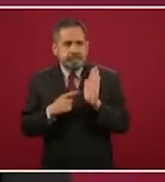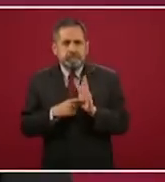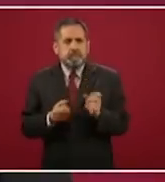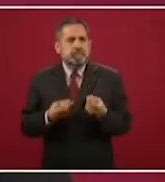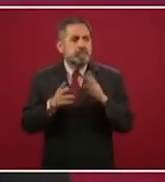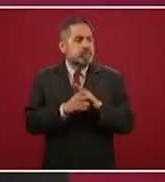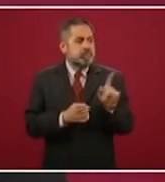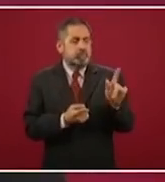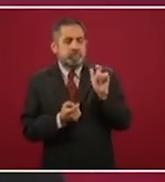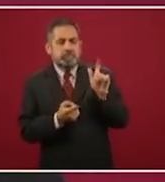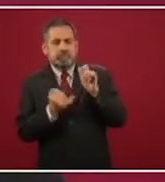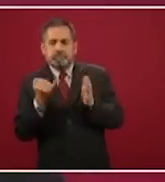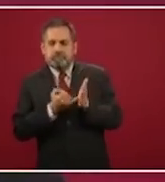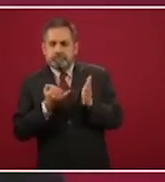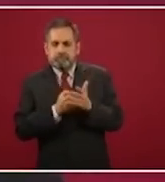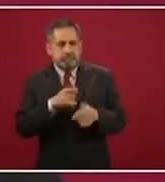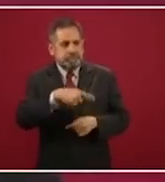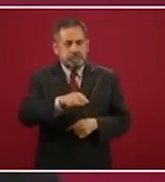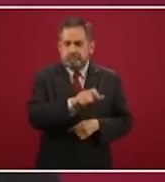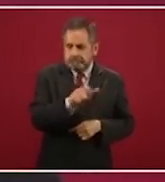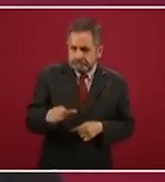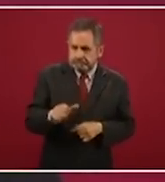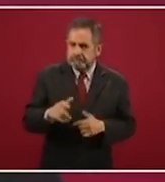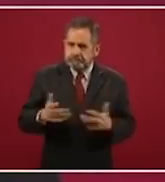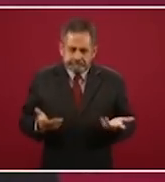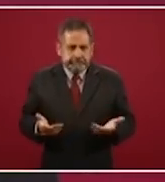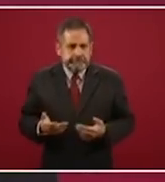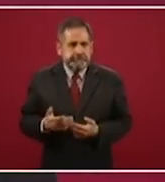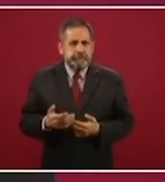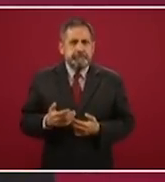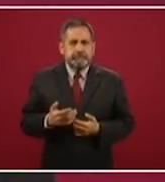recaudación y cómo